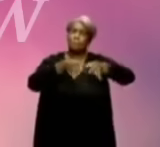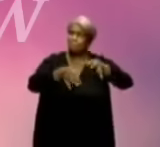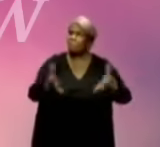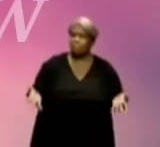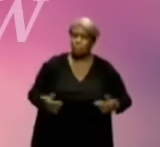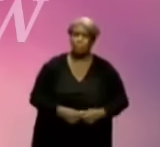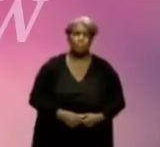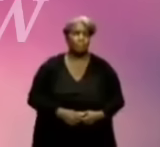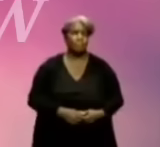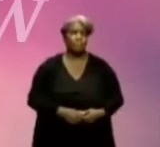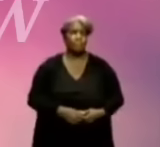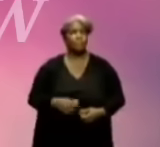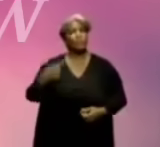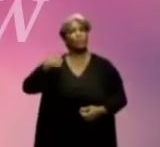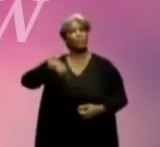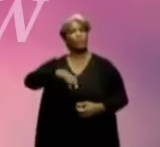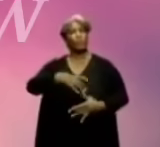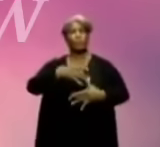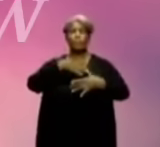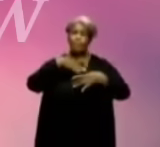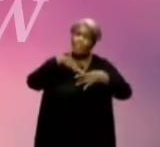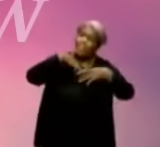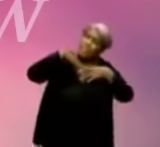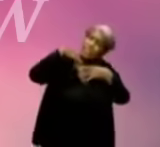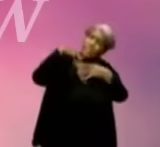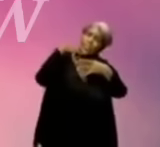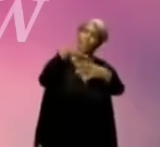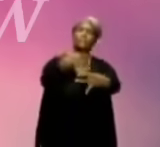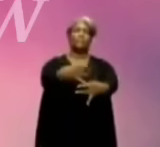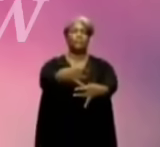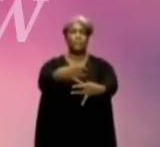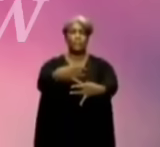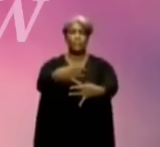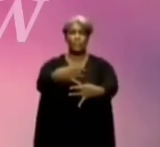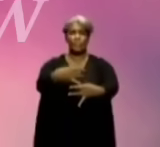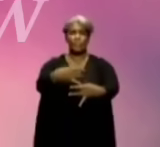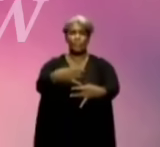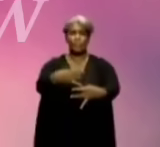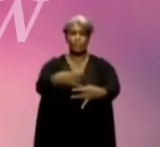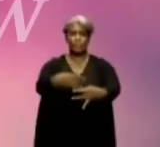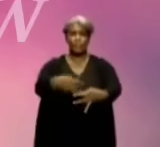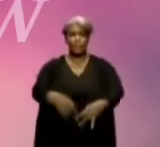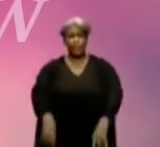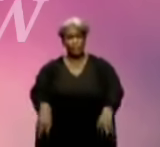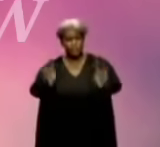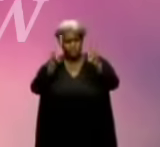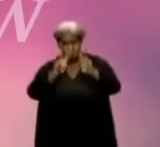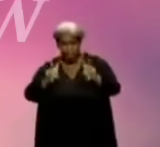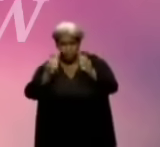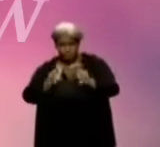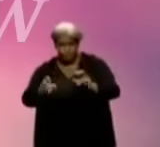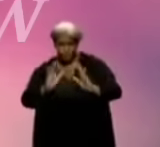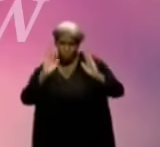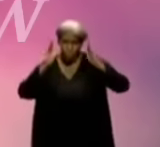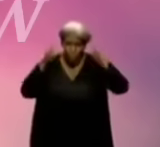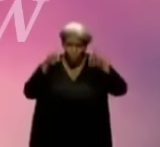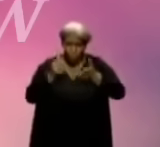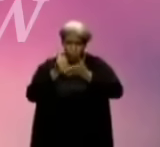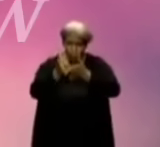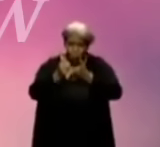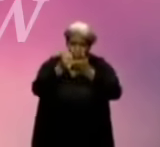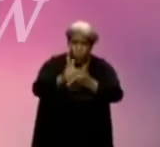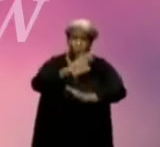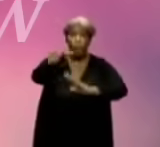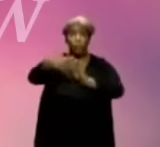tenemos especial interés en tratar de tener tratamientos distribuidos en todo el país. Y vamos